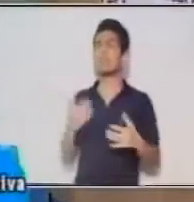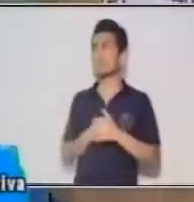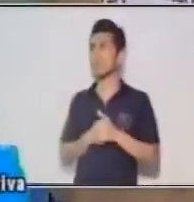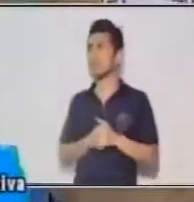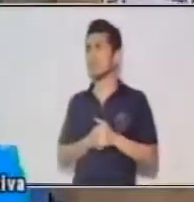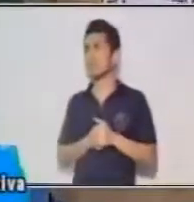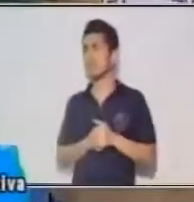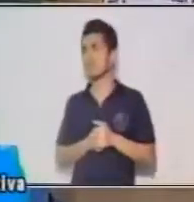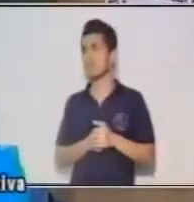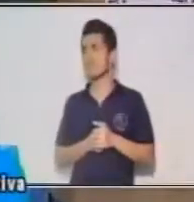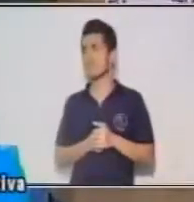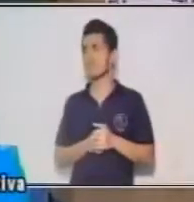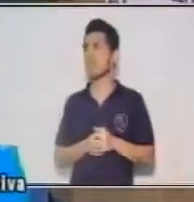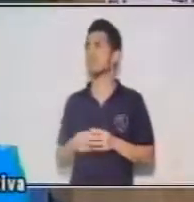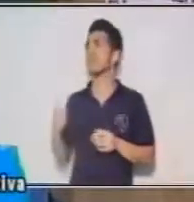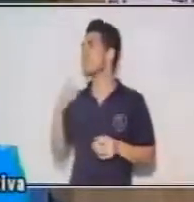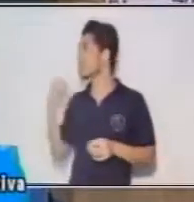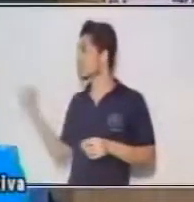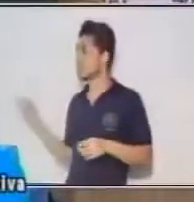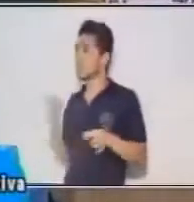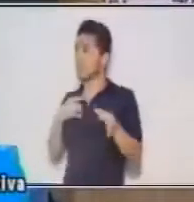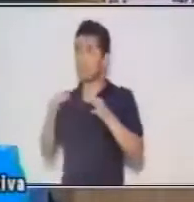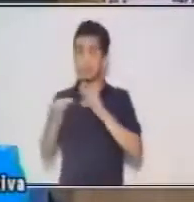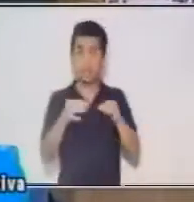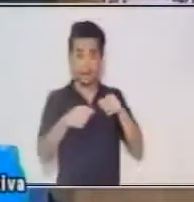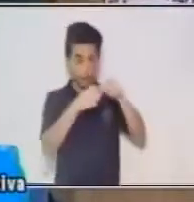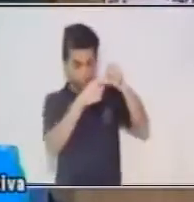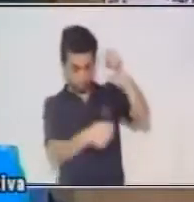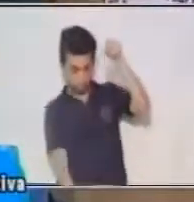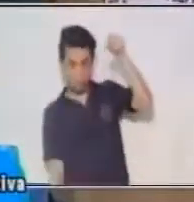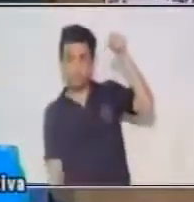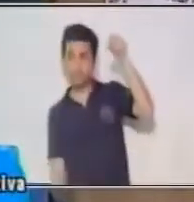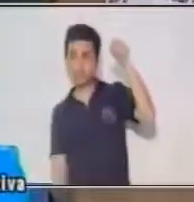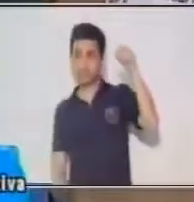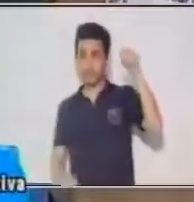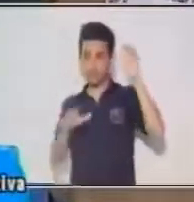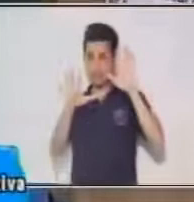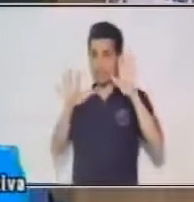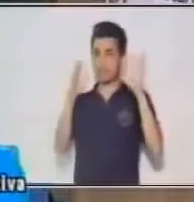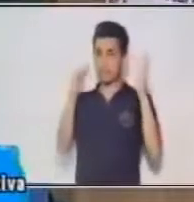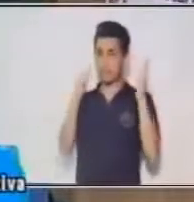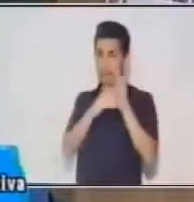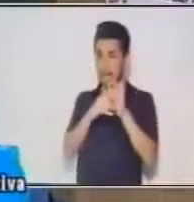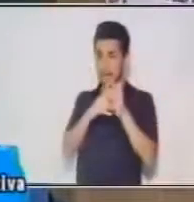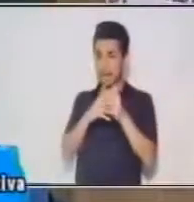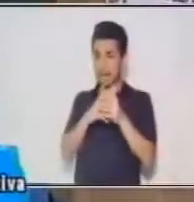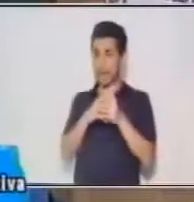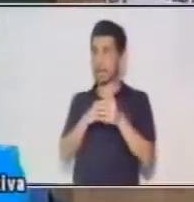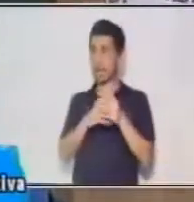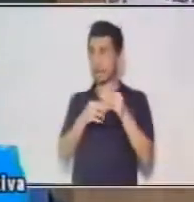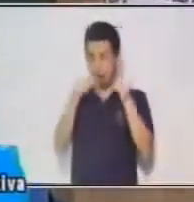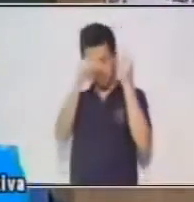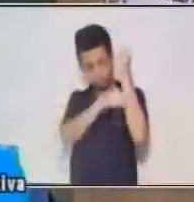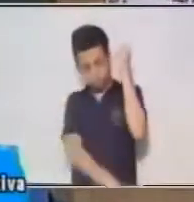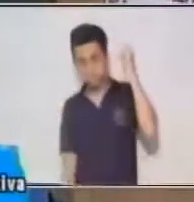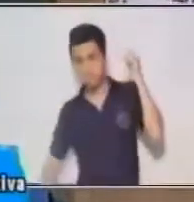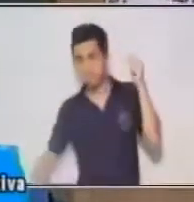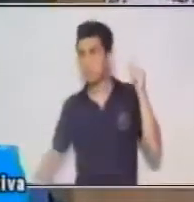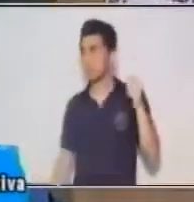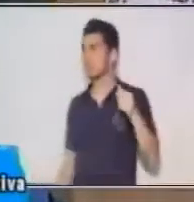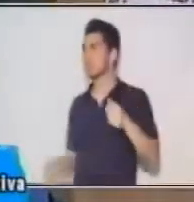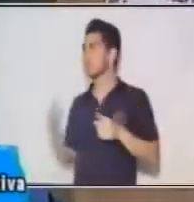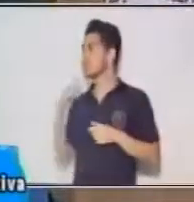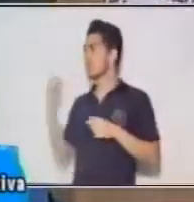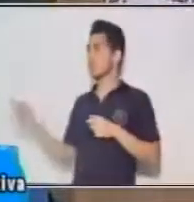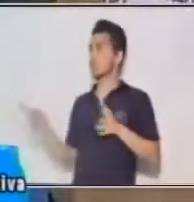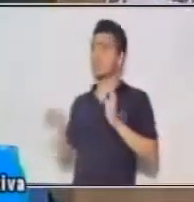ya entre esta profundidad nosotros podríamos hacer un comentario personal, que aquí ya no llega la luz